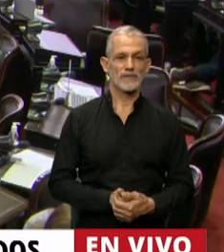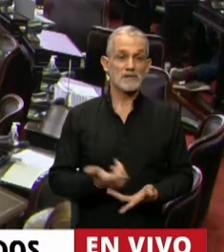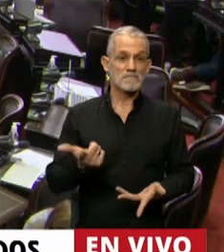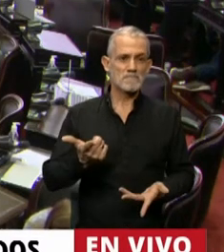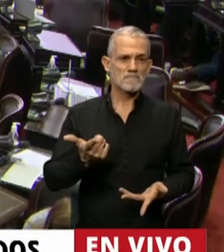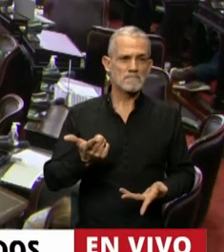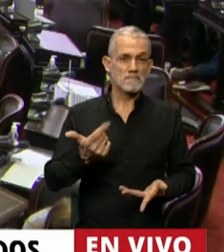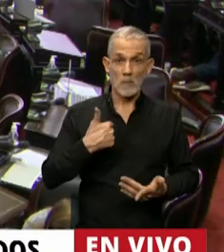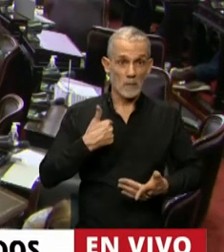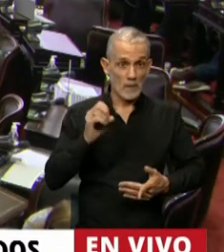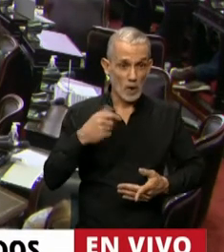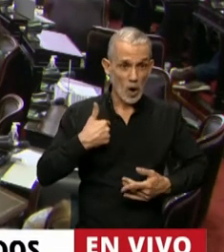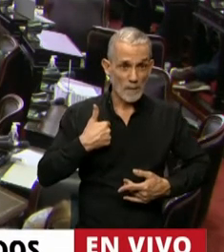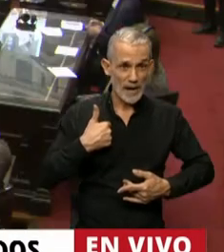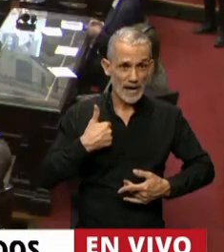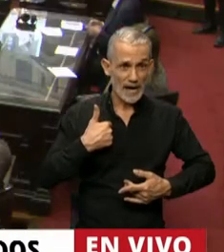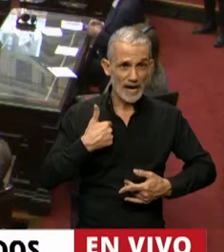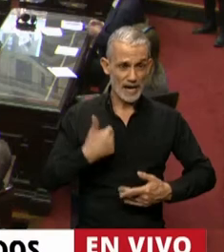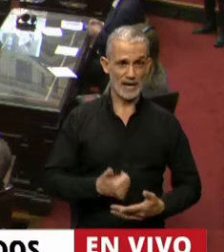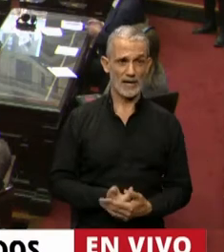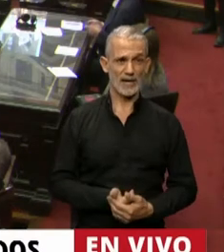Presidente, sé que me ha nombrado.